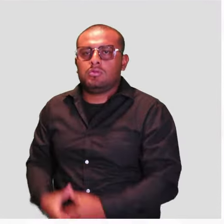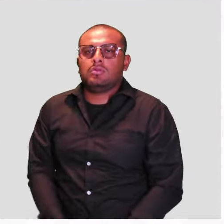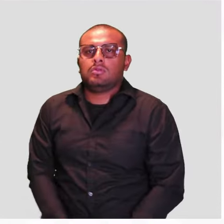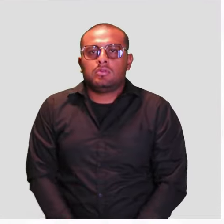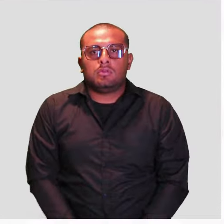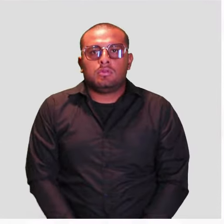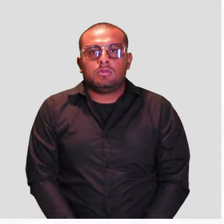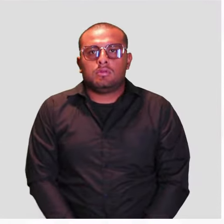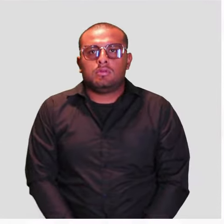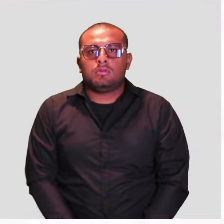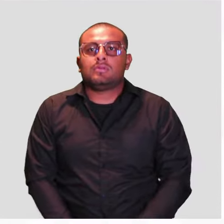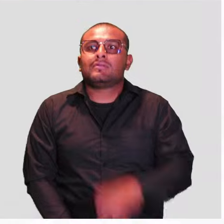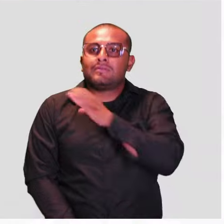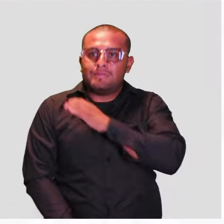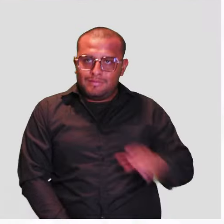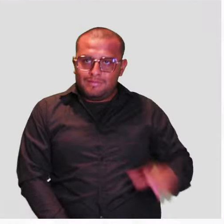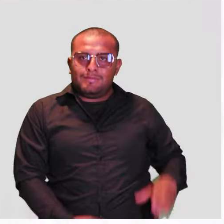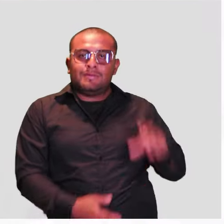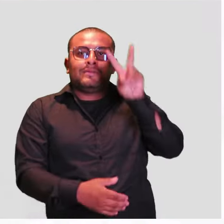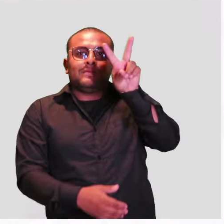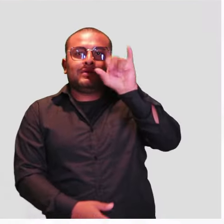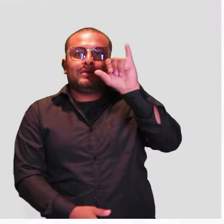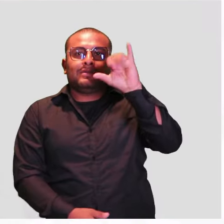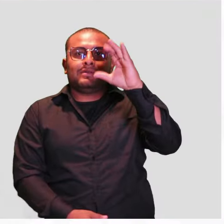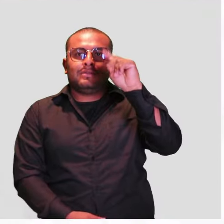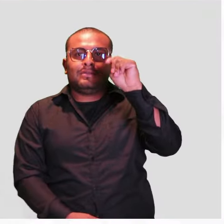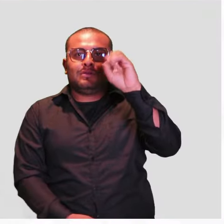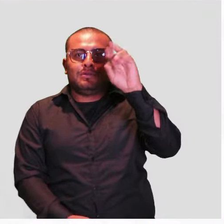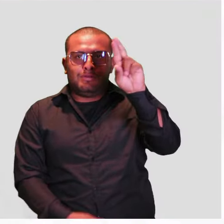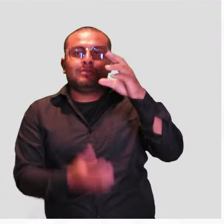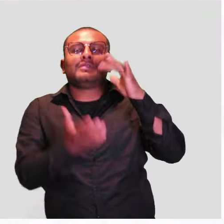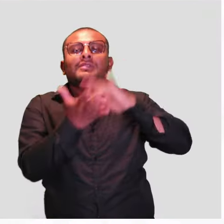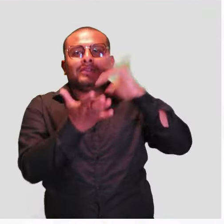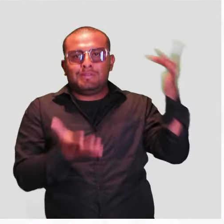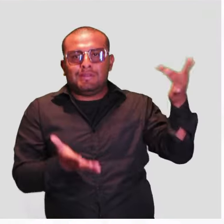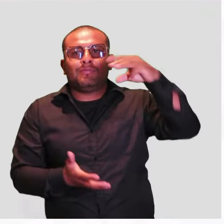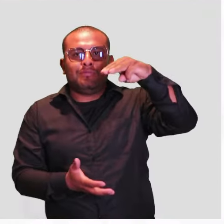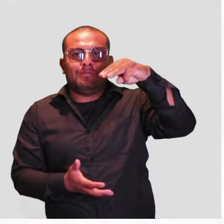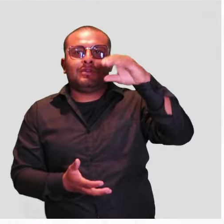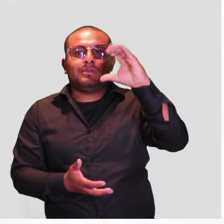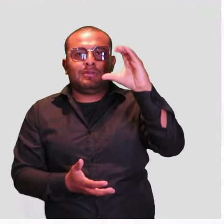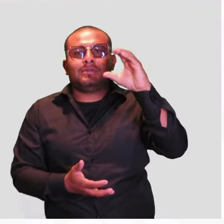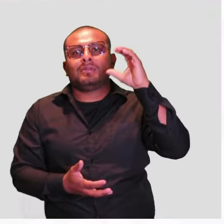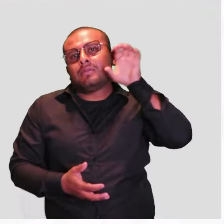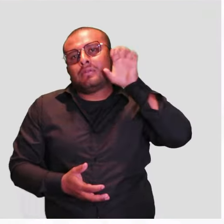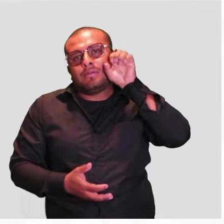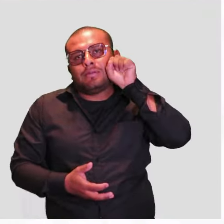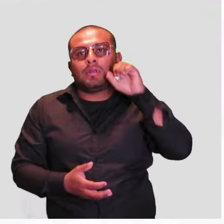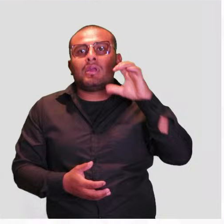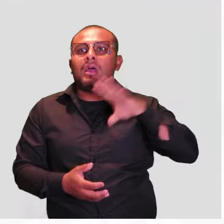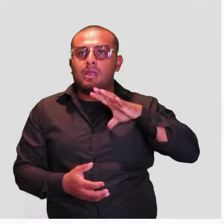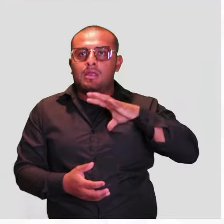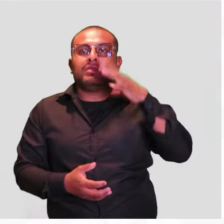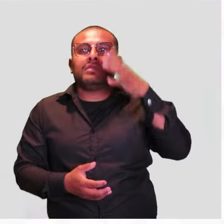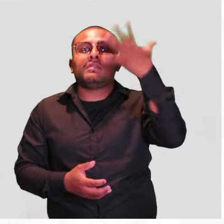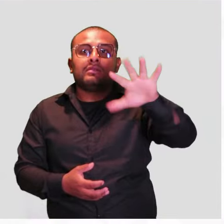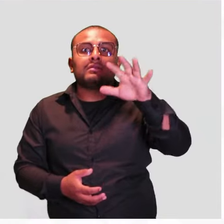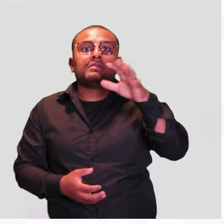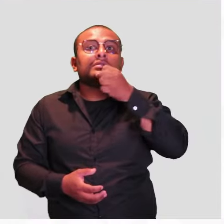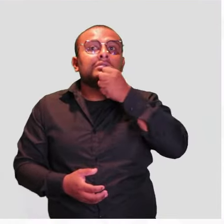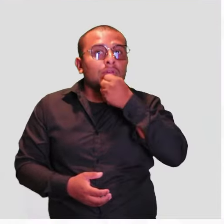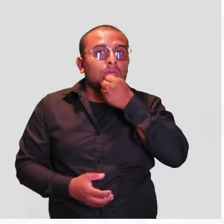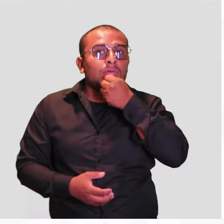Gracias, candidato Víctor Manuel Rocha Basurto, de Movimiento Ciudadano. Candidato, tiene usted 10 segundos aún de